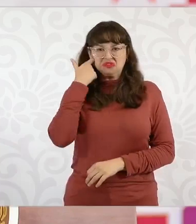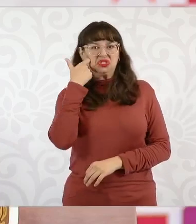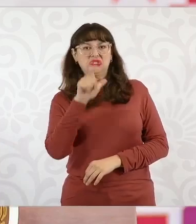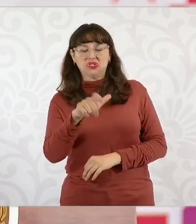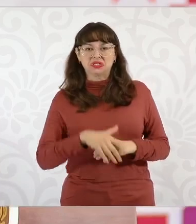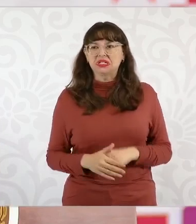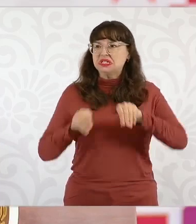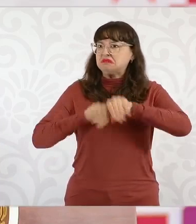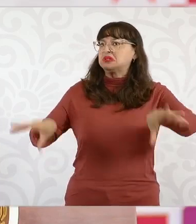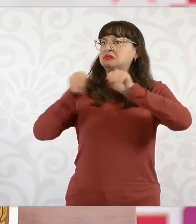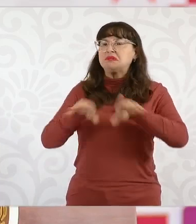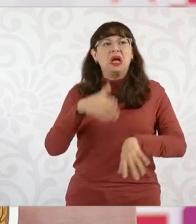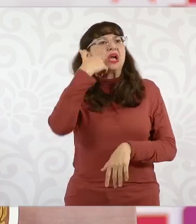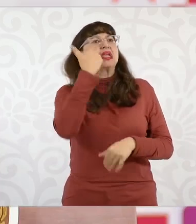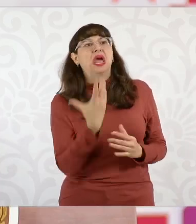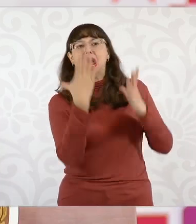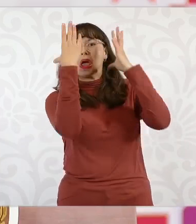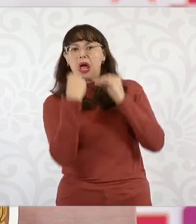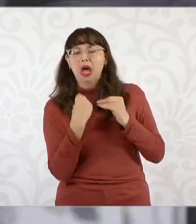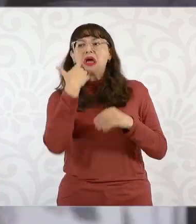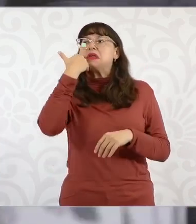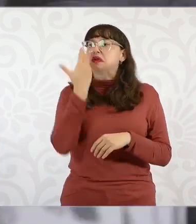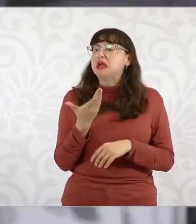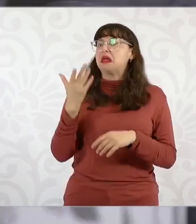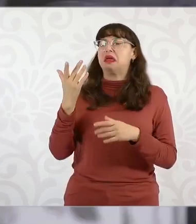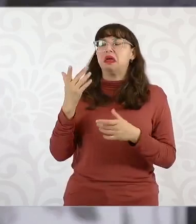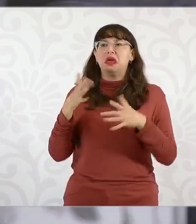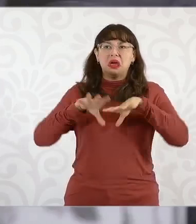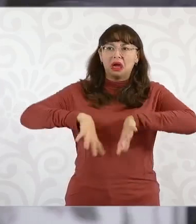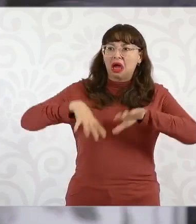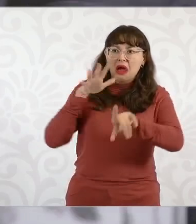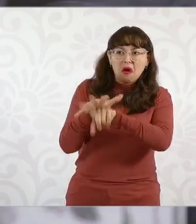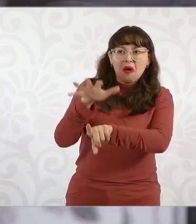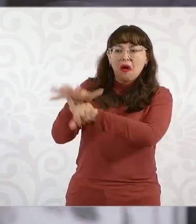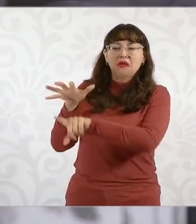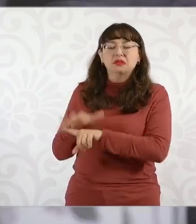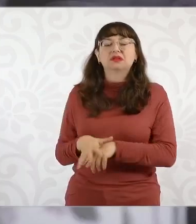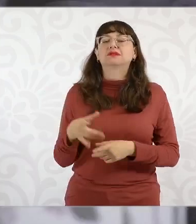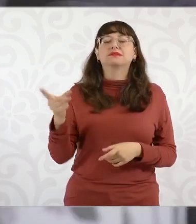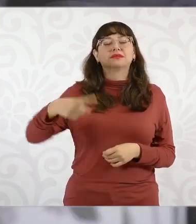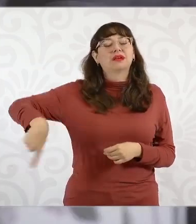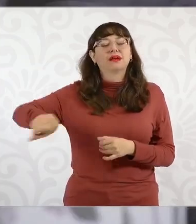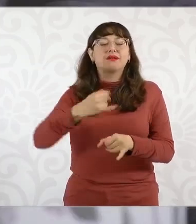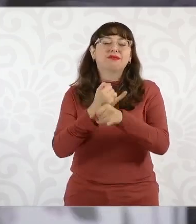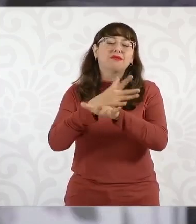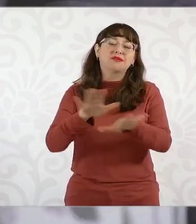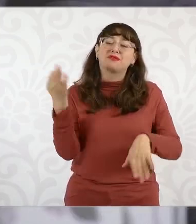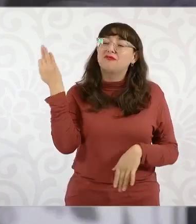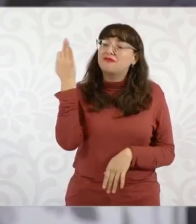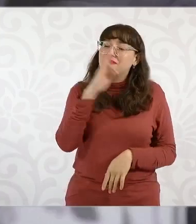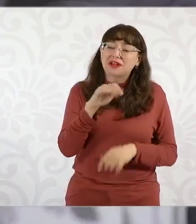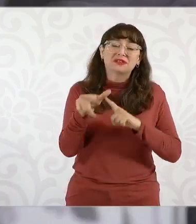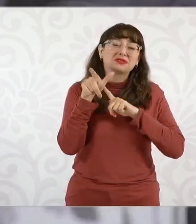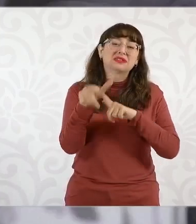la censura e incluso difunden desinformación proveniente del extranjero, a pesar de que ellos deberían ser los principales